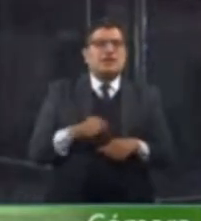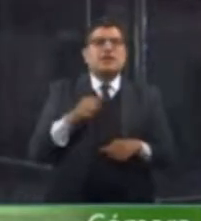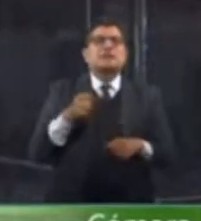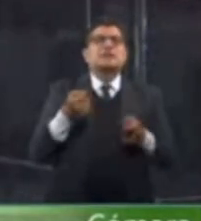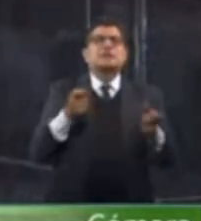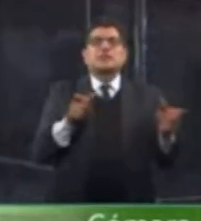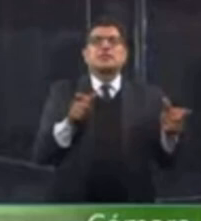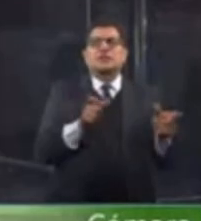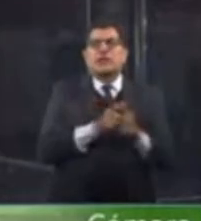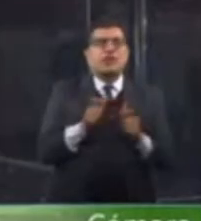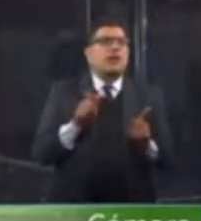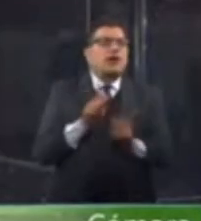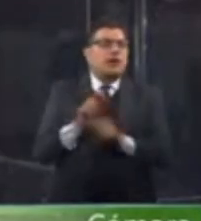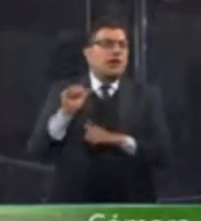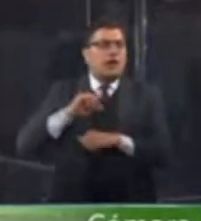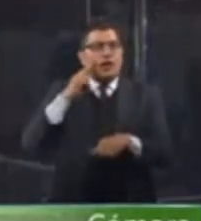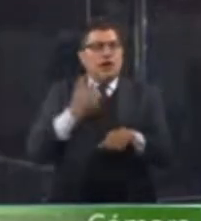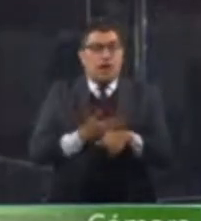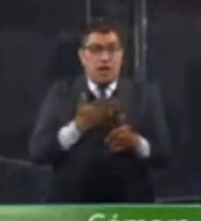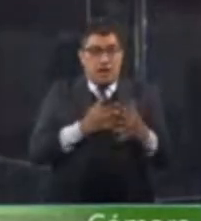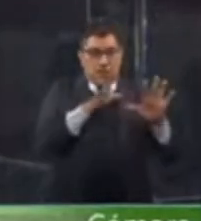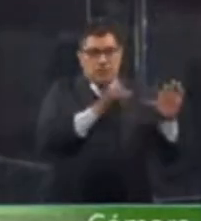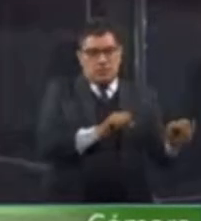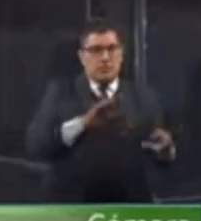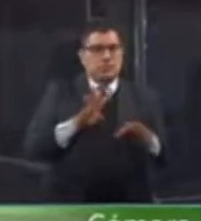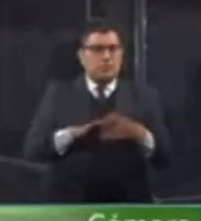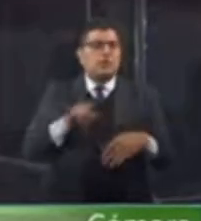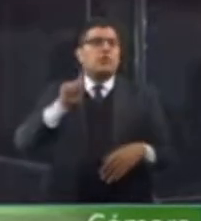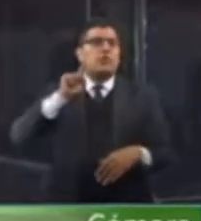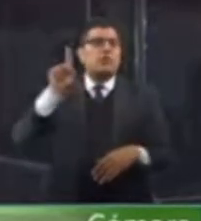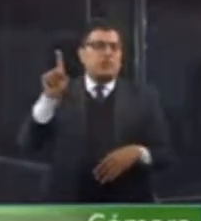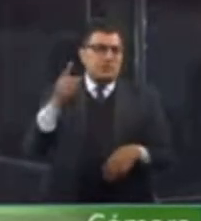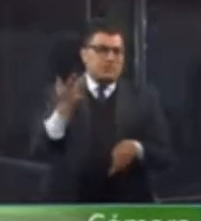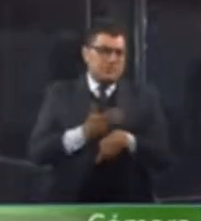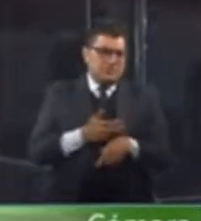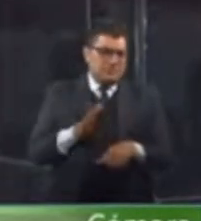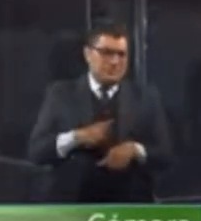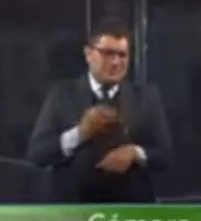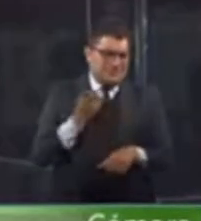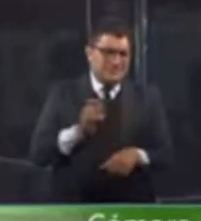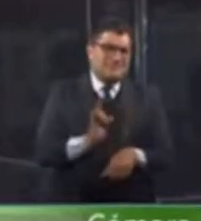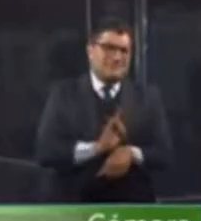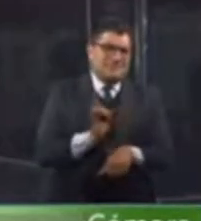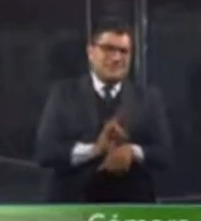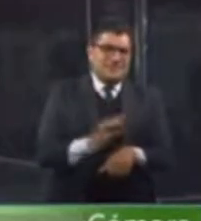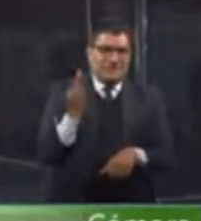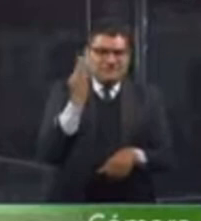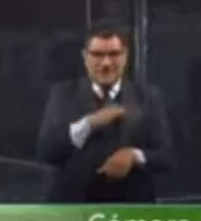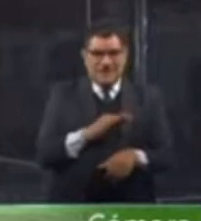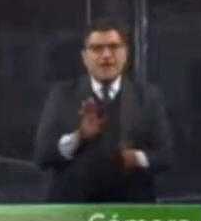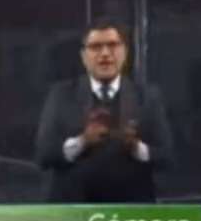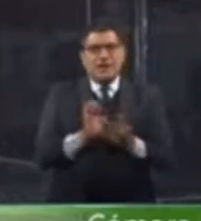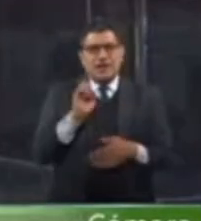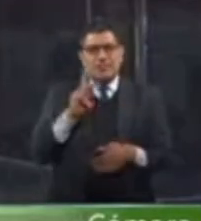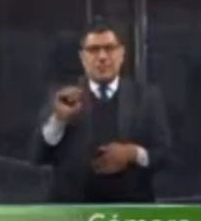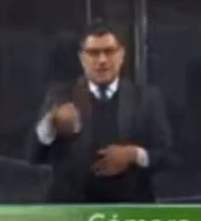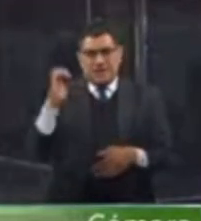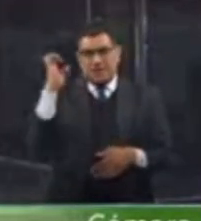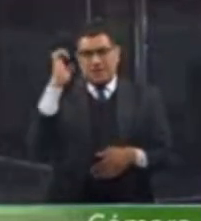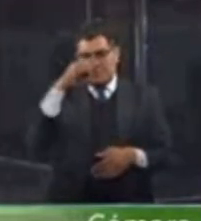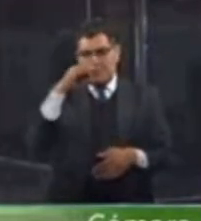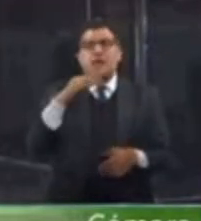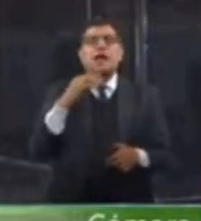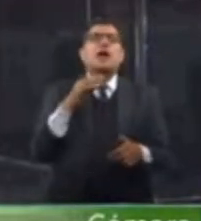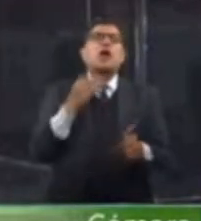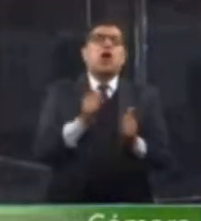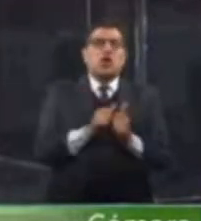crimen organizado y hoy se encuentra preso en los Estados Unidos. Simulación y farsa, Enrique Peña Nieto,